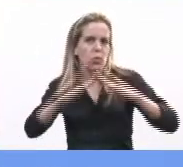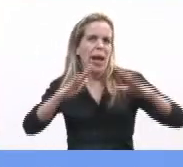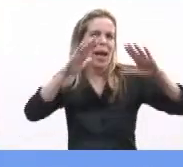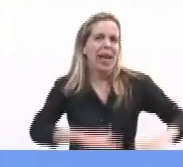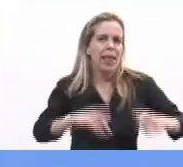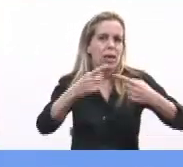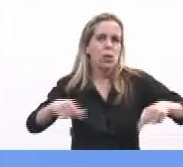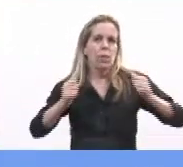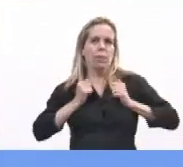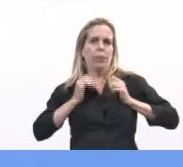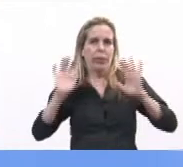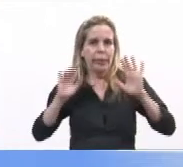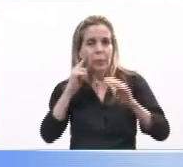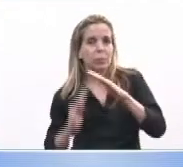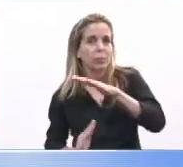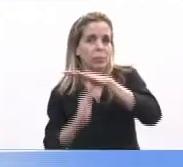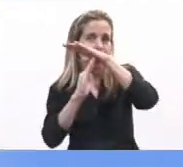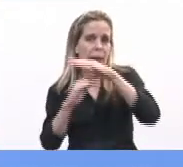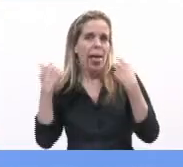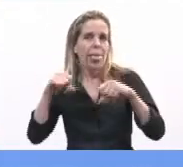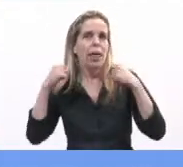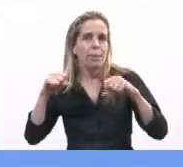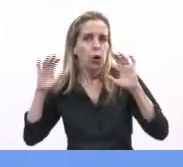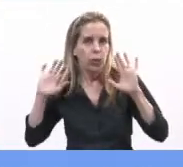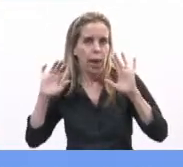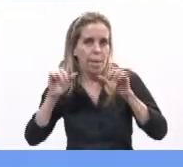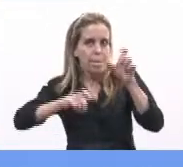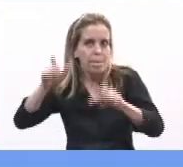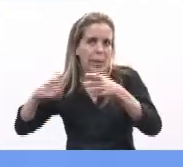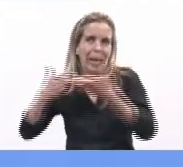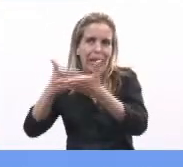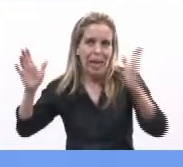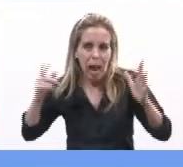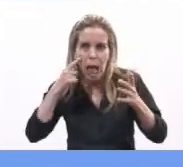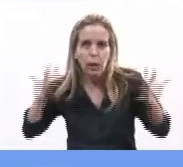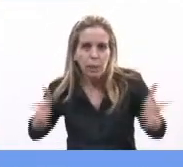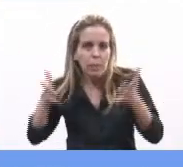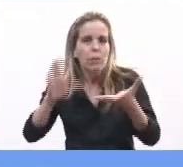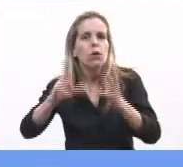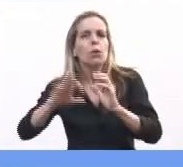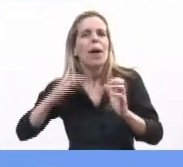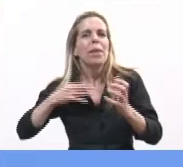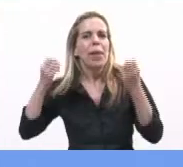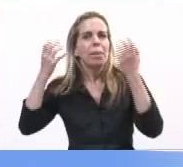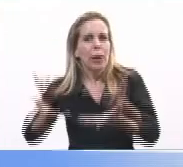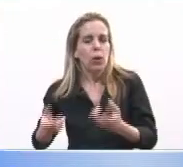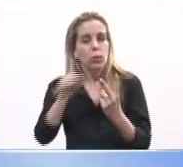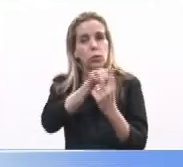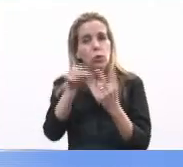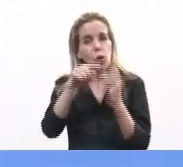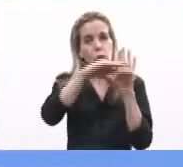de la actividad física en la población general promoviendo la adopción de estilos de vida activa estos dos